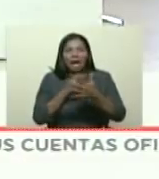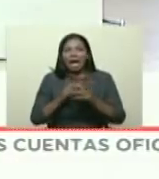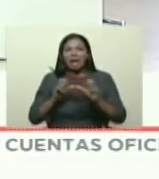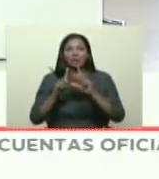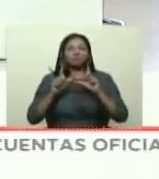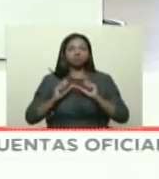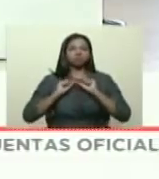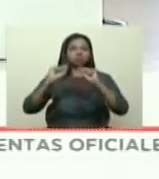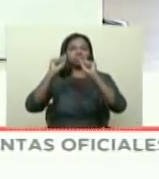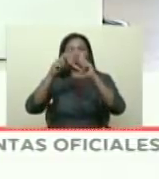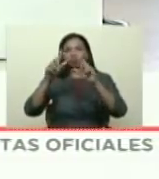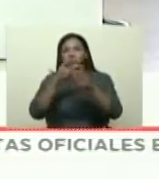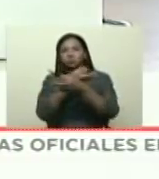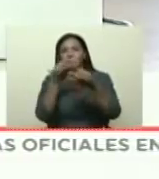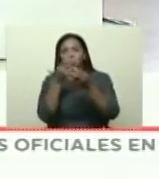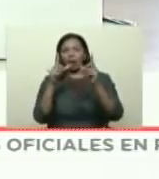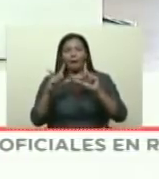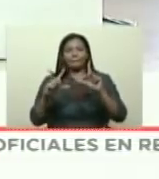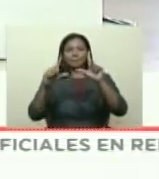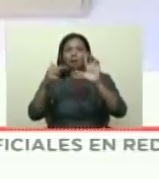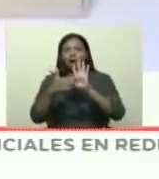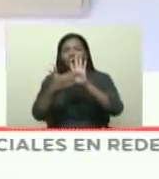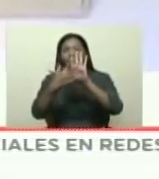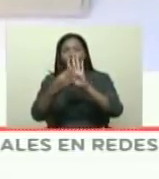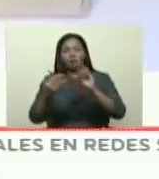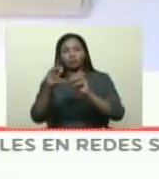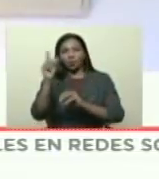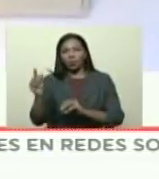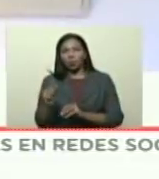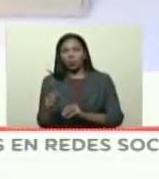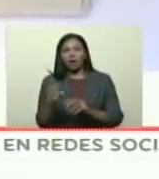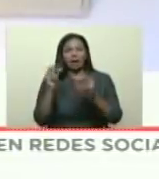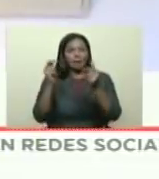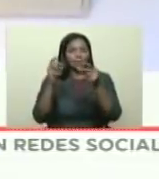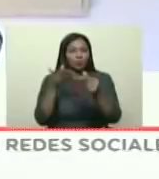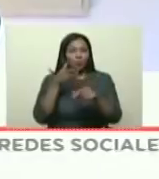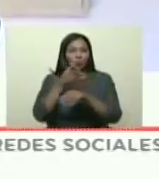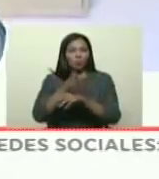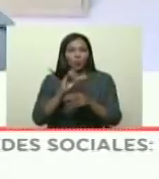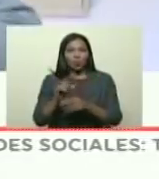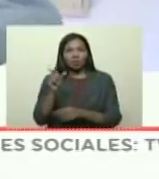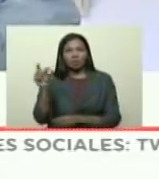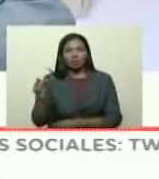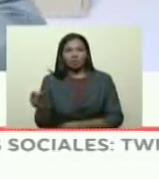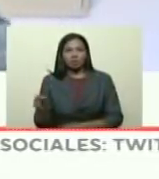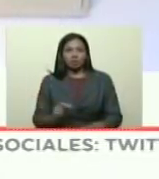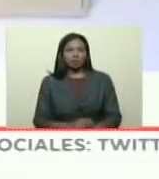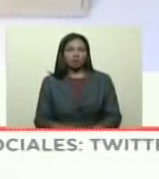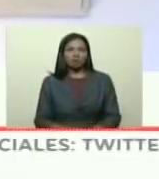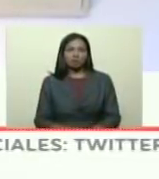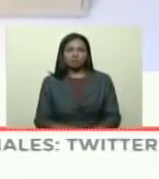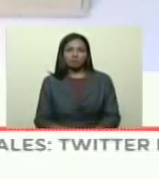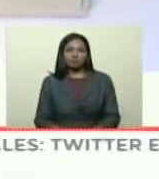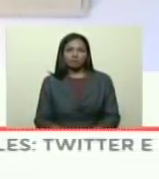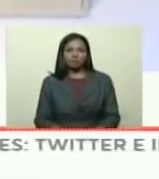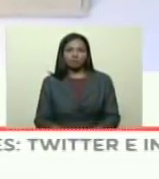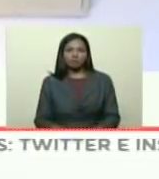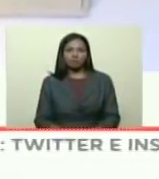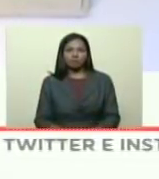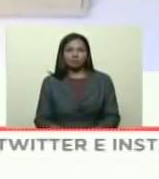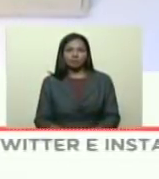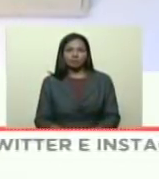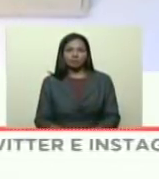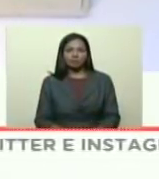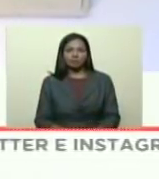presentación maravillosa. Maravillosa. Pronto voy a Venecia a participar de